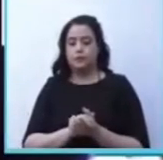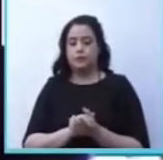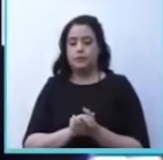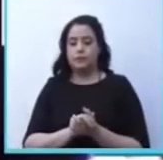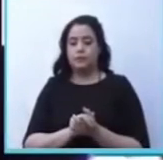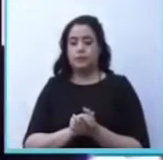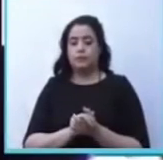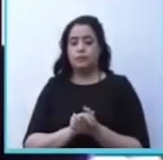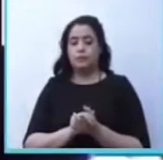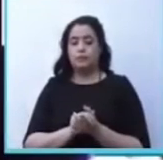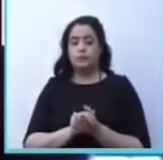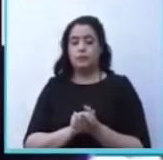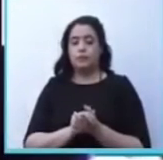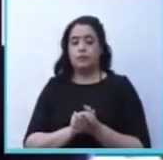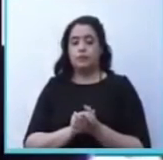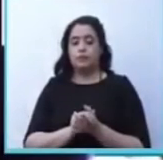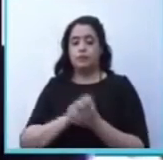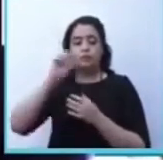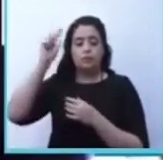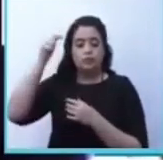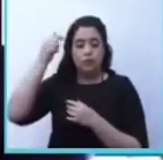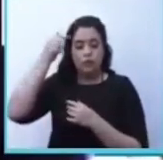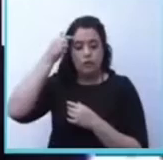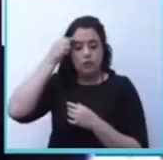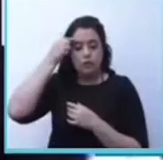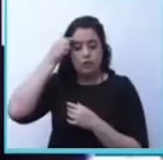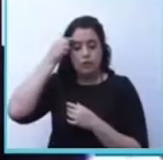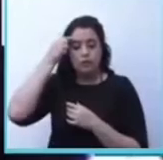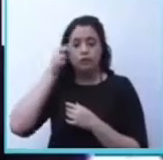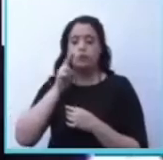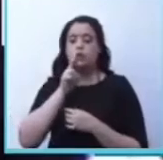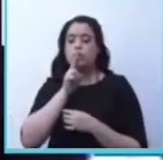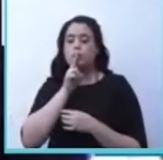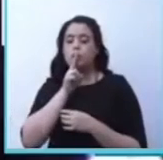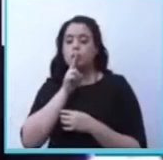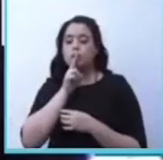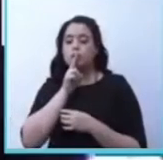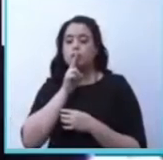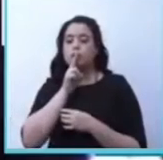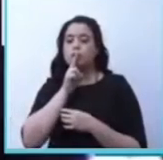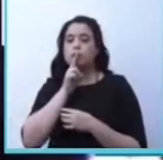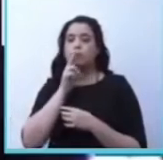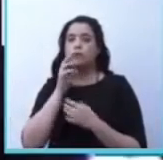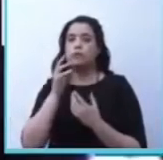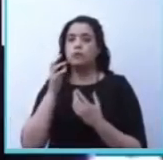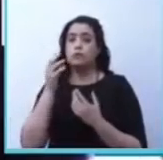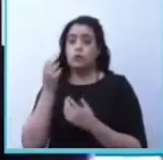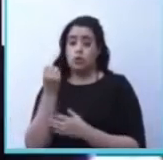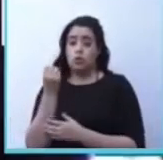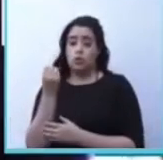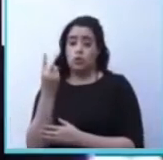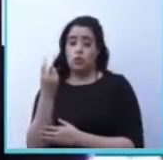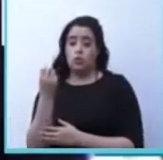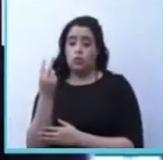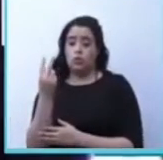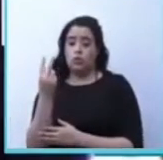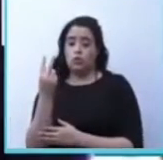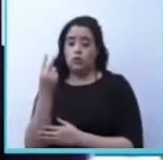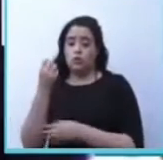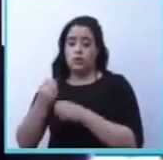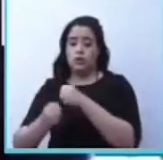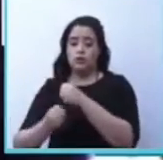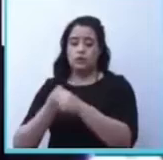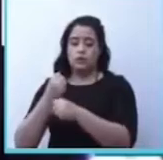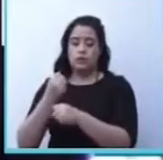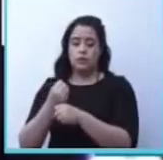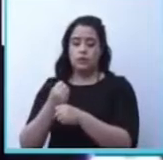de Honduras ha sido hundido estos últimos 12 años